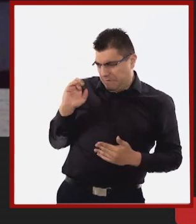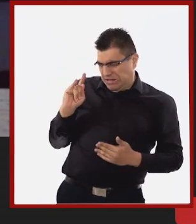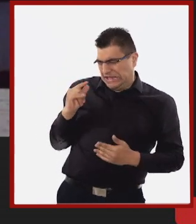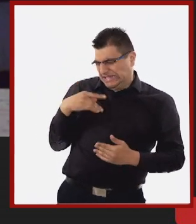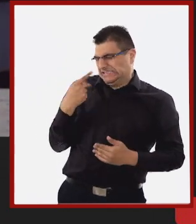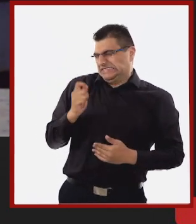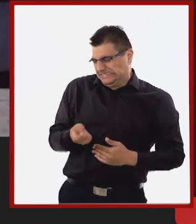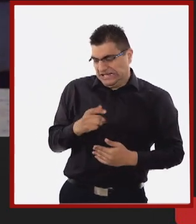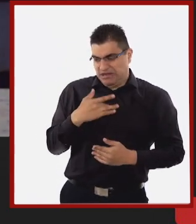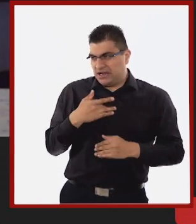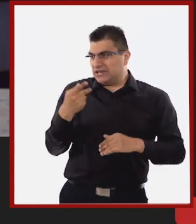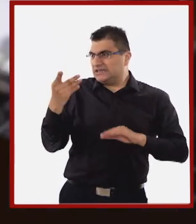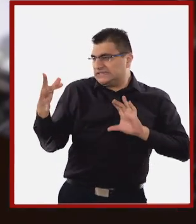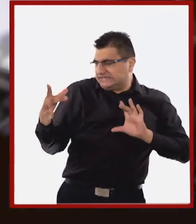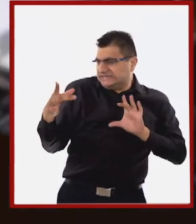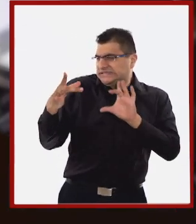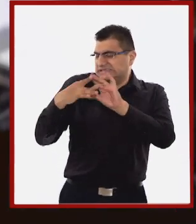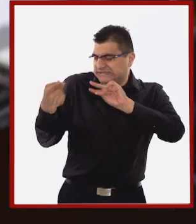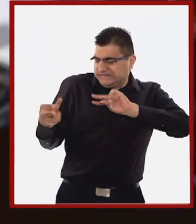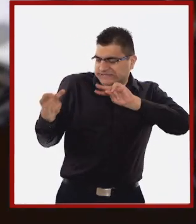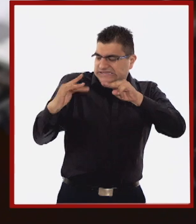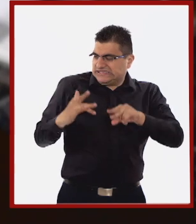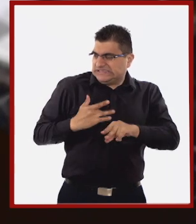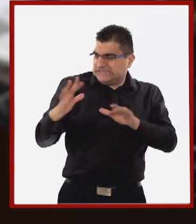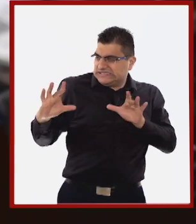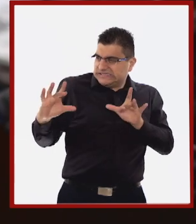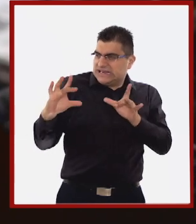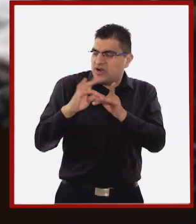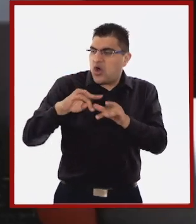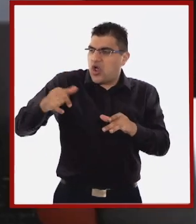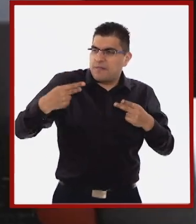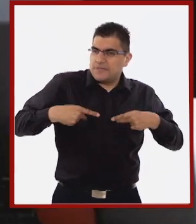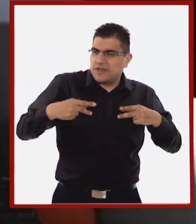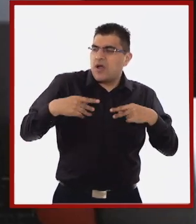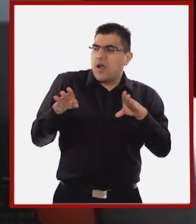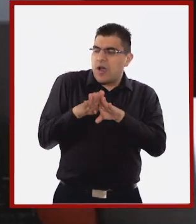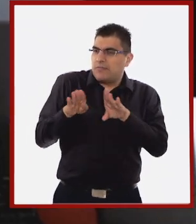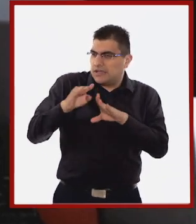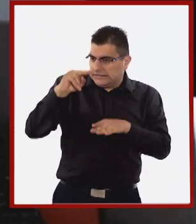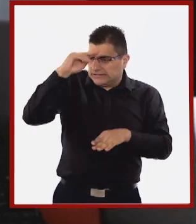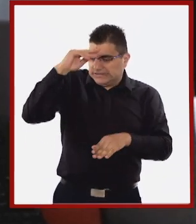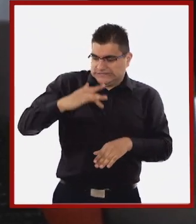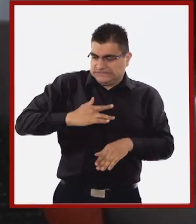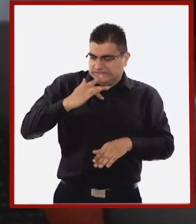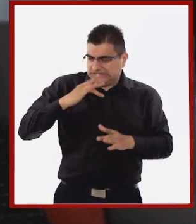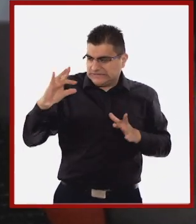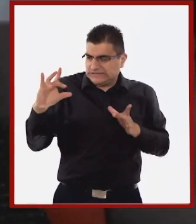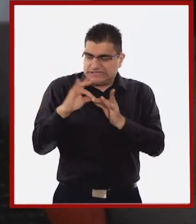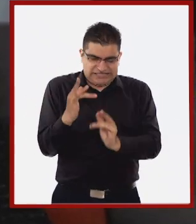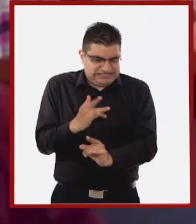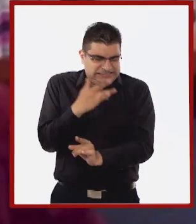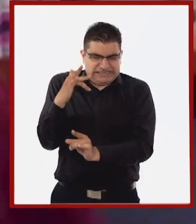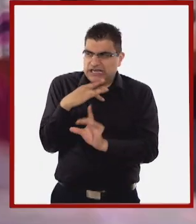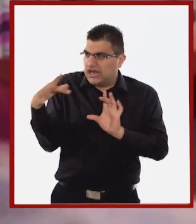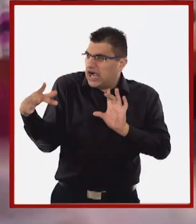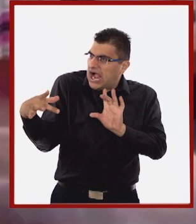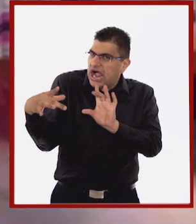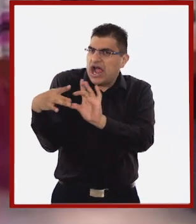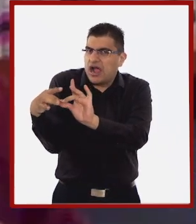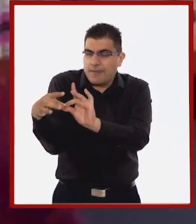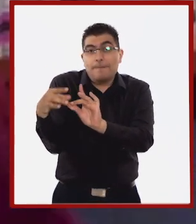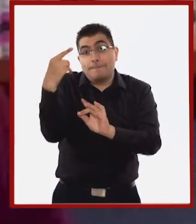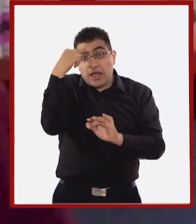especie de conexión con otra persona, sobre todo de carácter intelectual y sensible. Es decir,